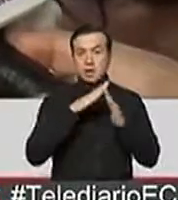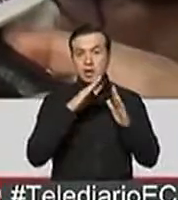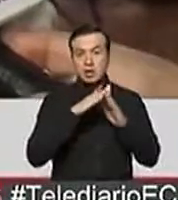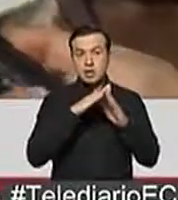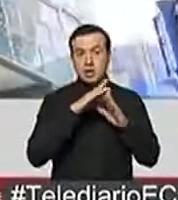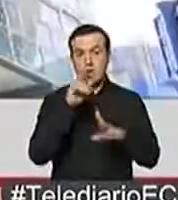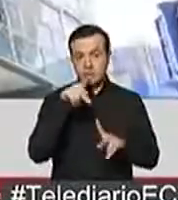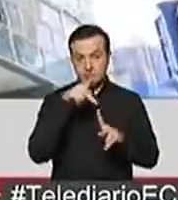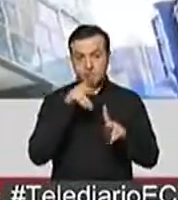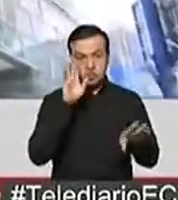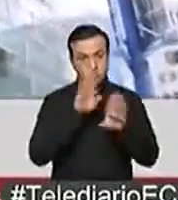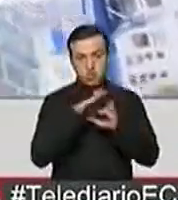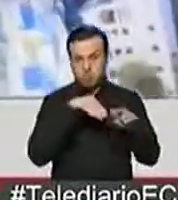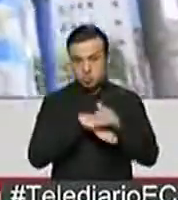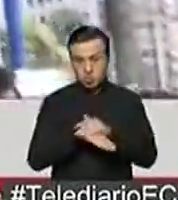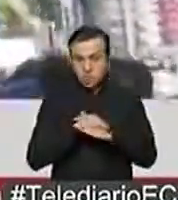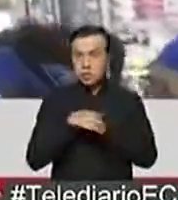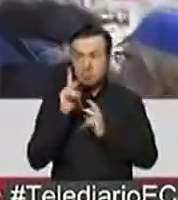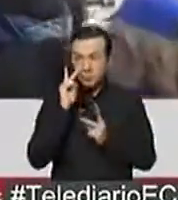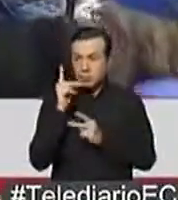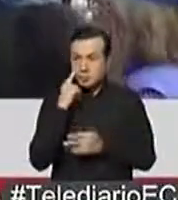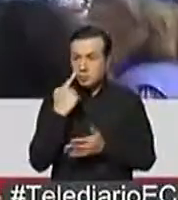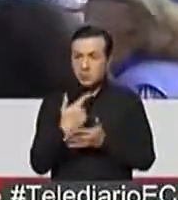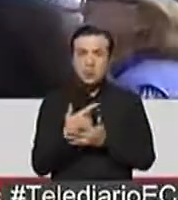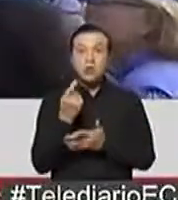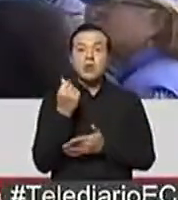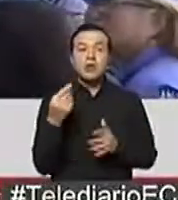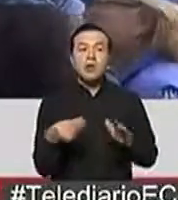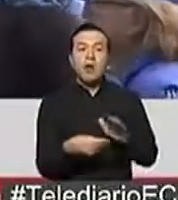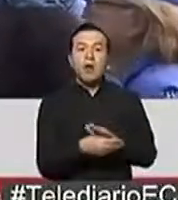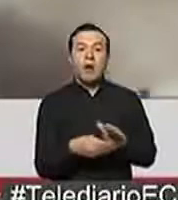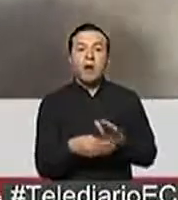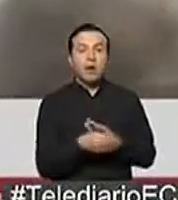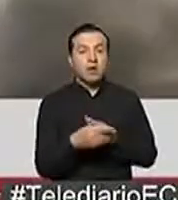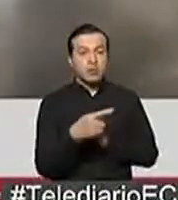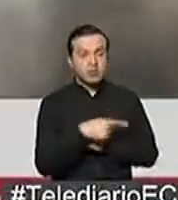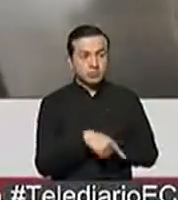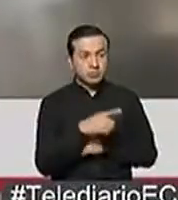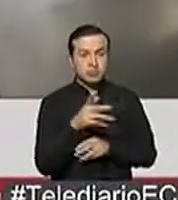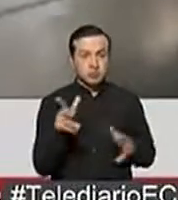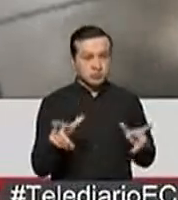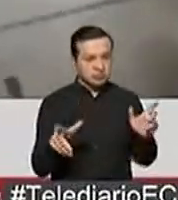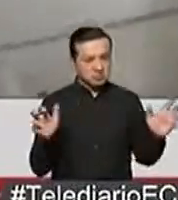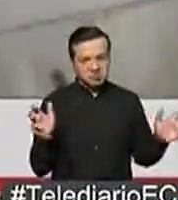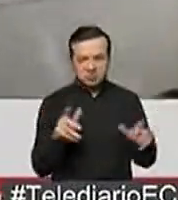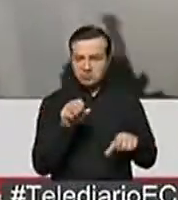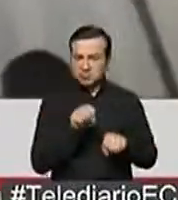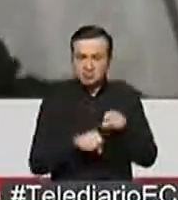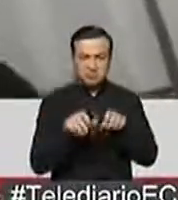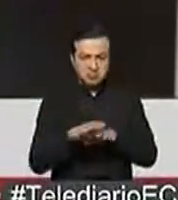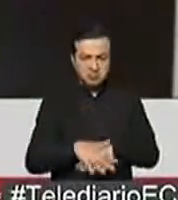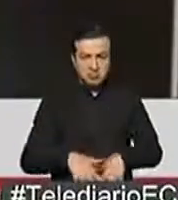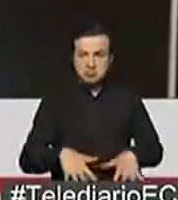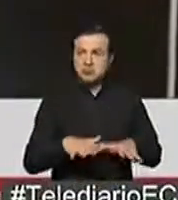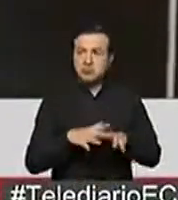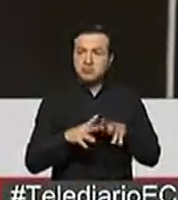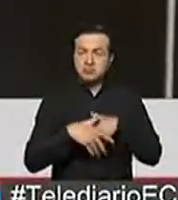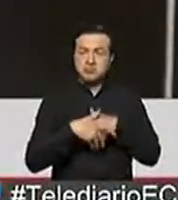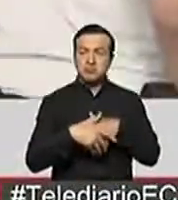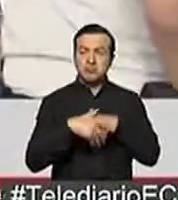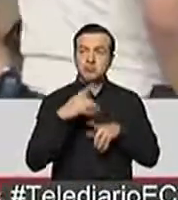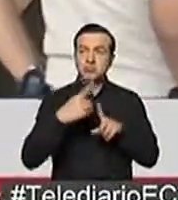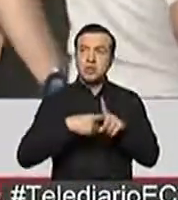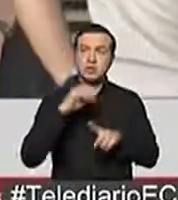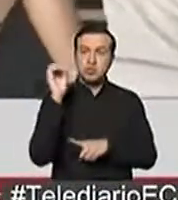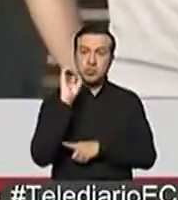a la prefectura. Es que según la Fiscalía existe un presunto financiamiento para el cometimiento de los hechos vandálicos que se produjeron durante las manifestaciones de